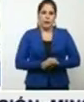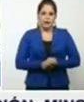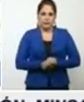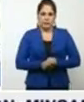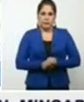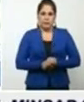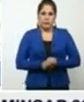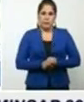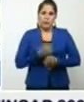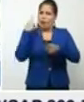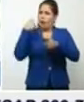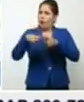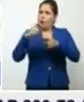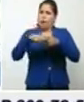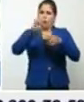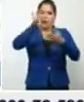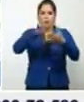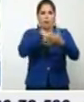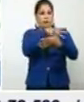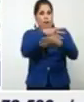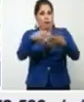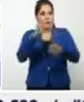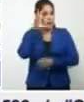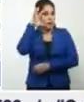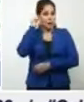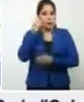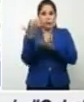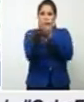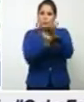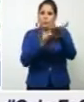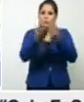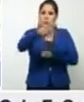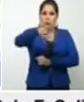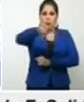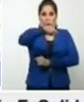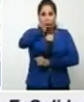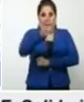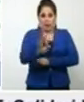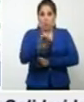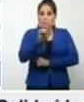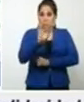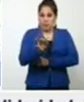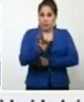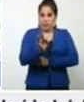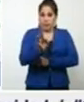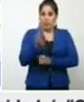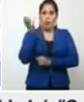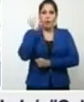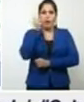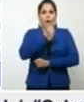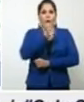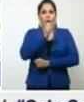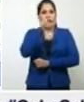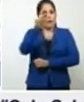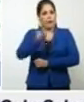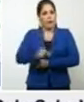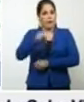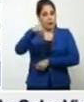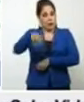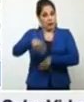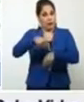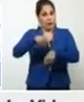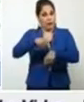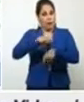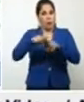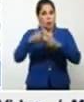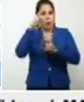Bueno, hay otras estadísticas que también quiero compartir con ustedes y que formaron parte de la conferencia de prensa de hoy por parte del